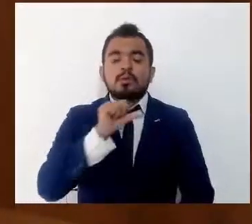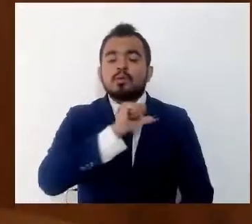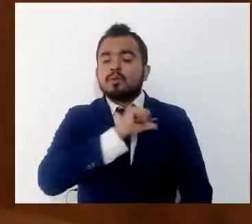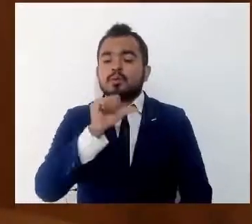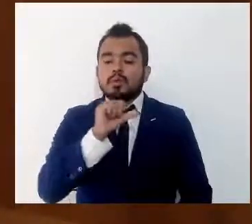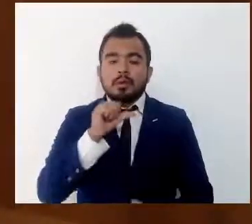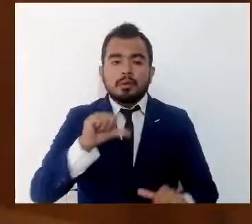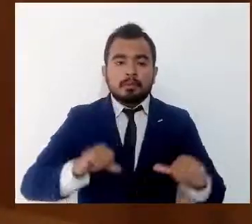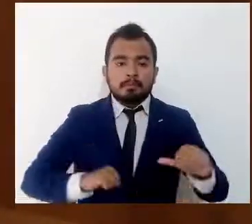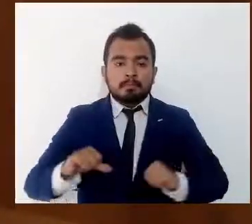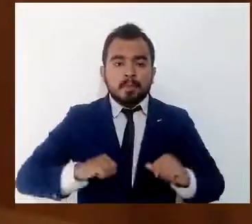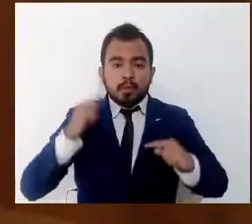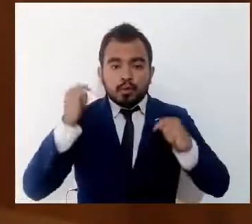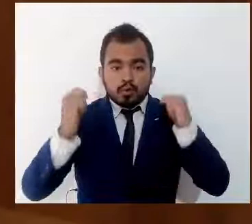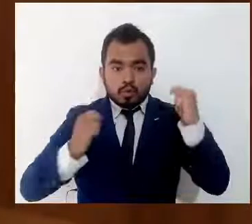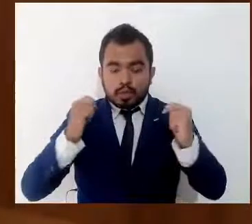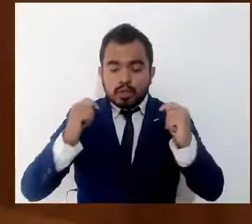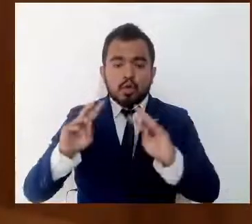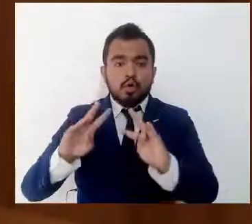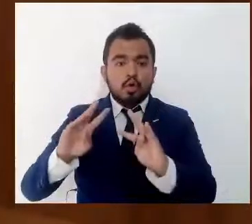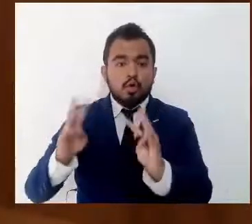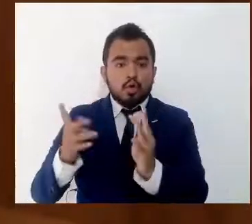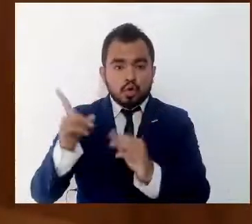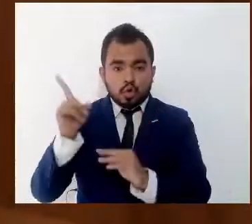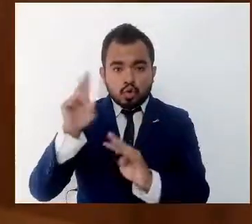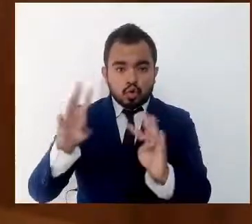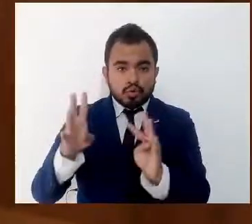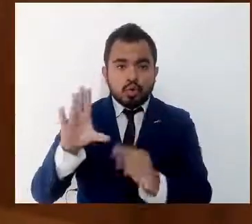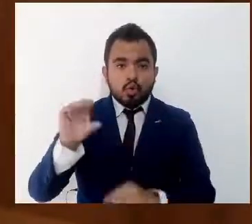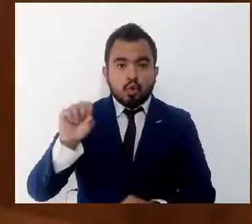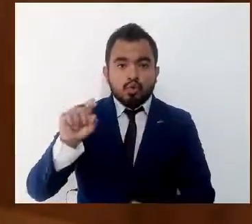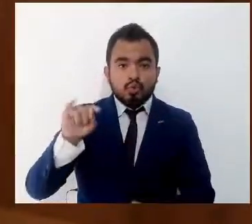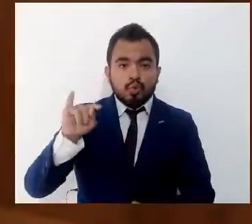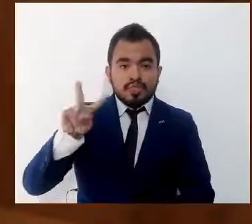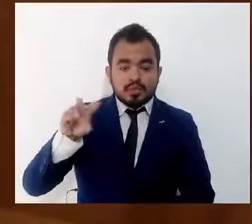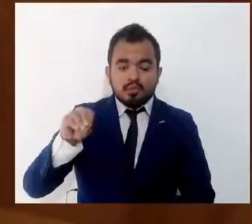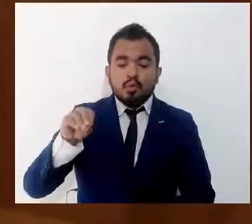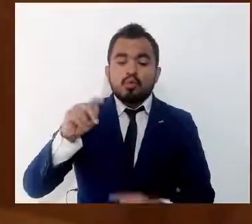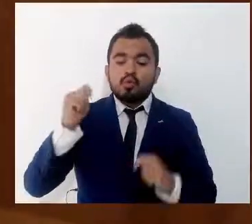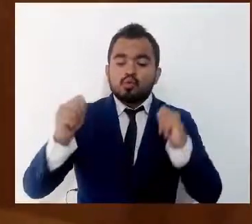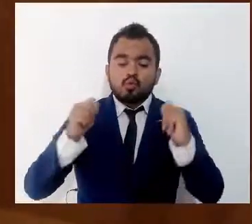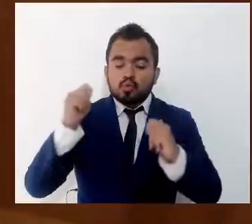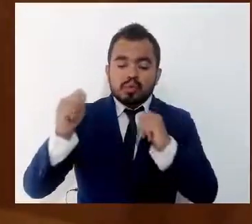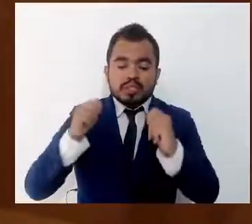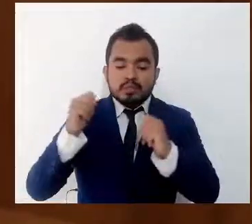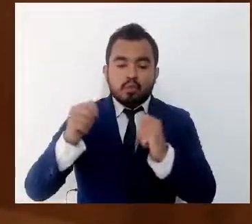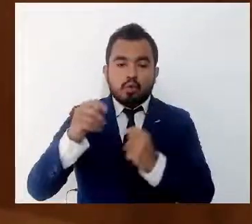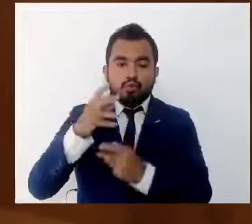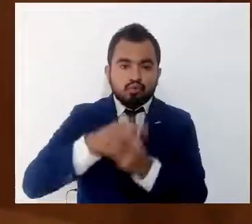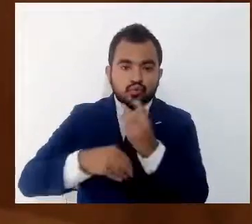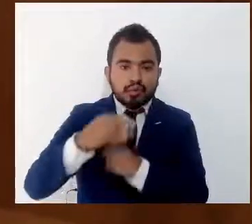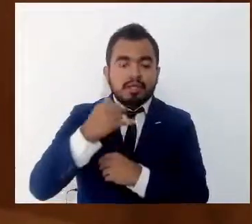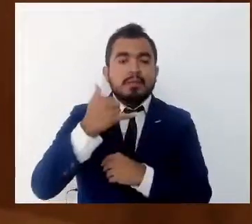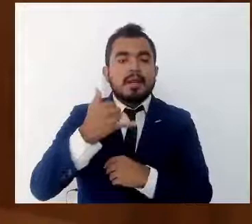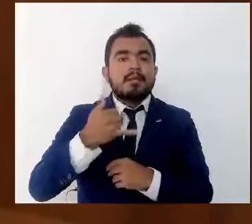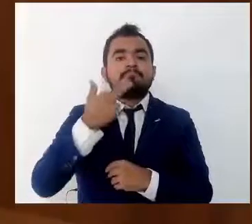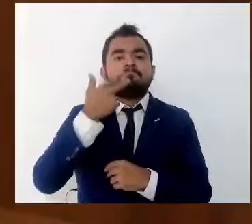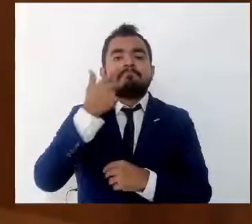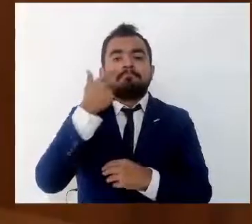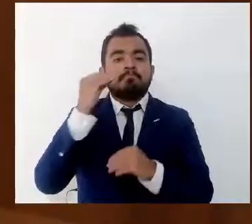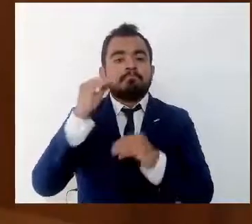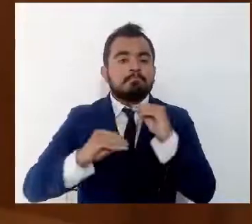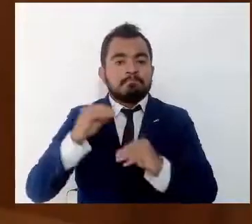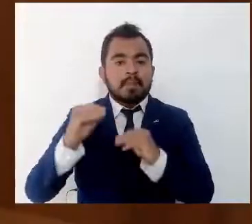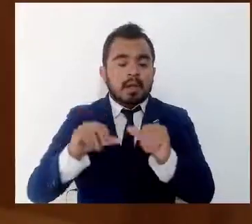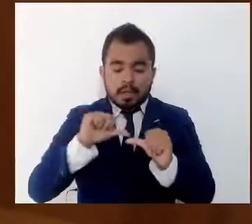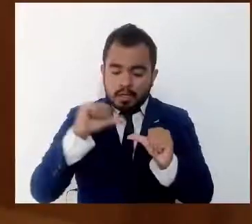consultivos municipales de turismo sostenible y desarrollo artesanal, a generar foros de discusión